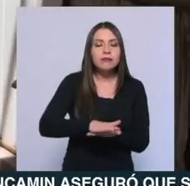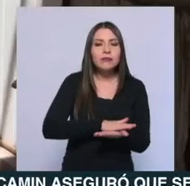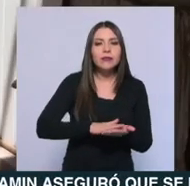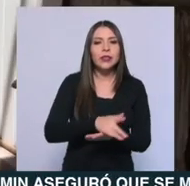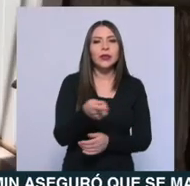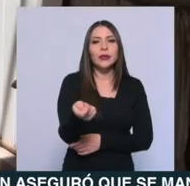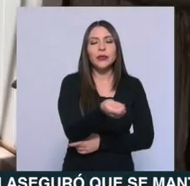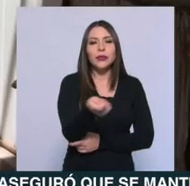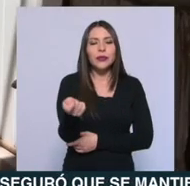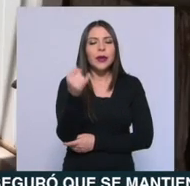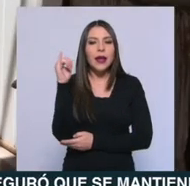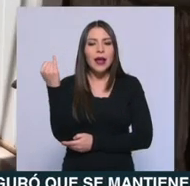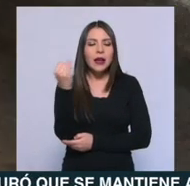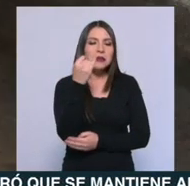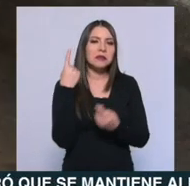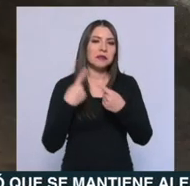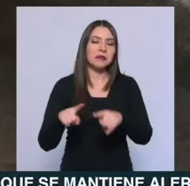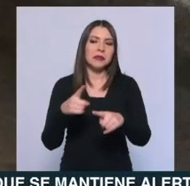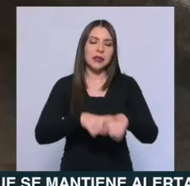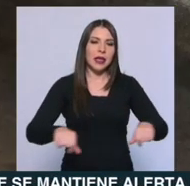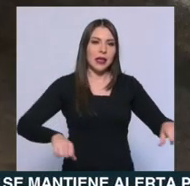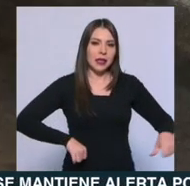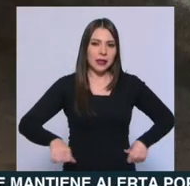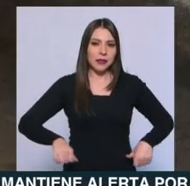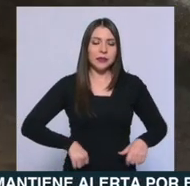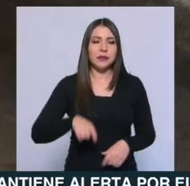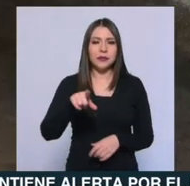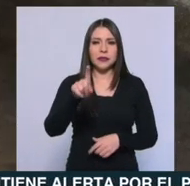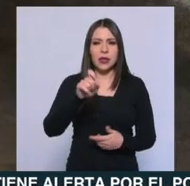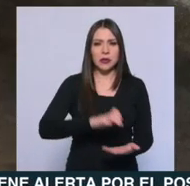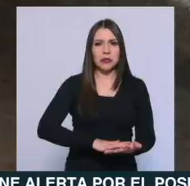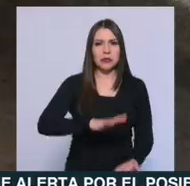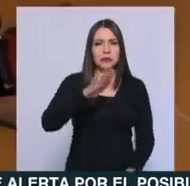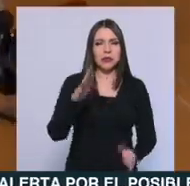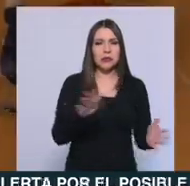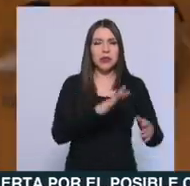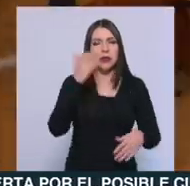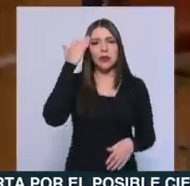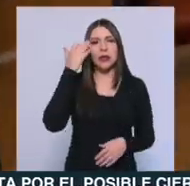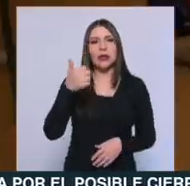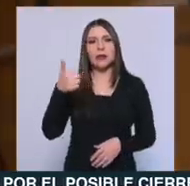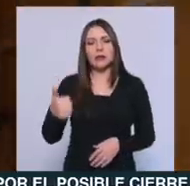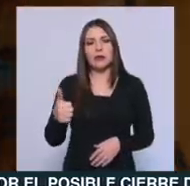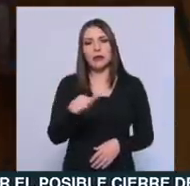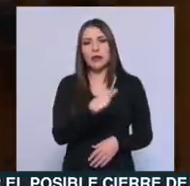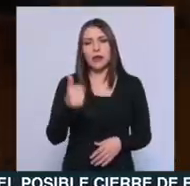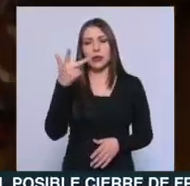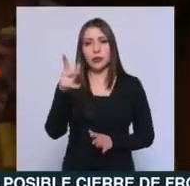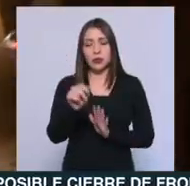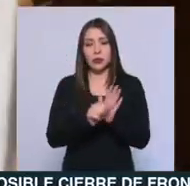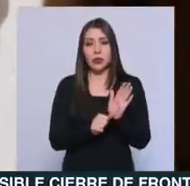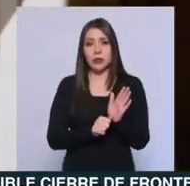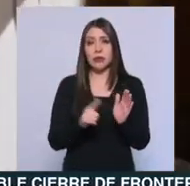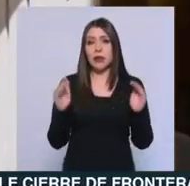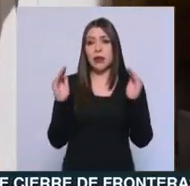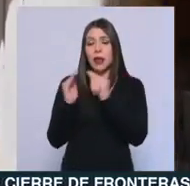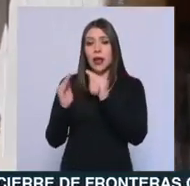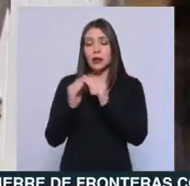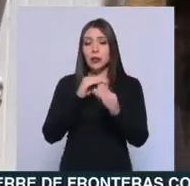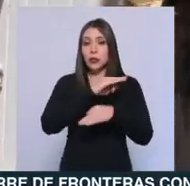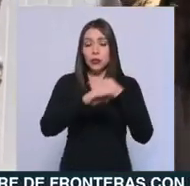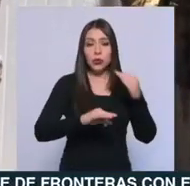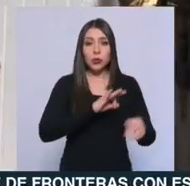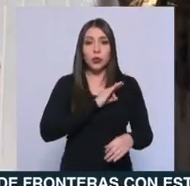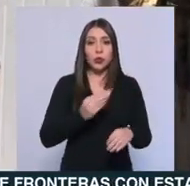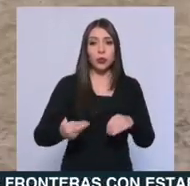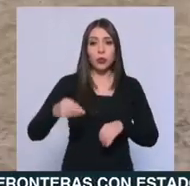Cada cisterna de captación garantiza una cosecha de agua de 6 a 8 meses. Aunque no todas las viviendas son aptas para la instalación